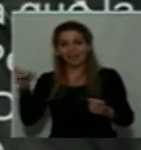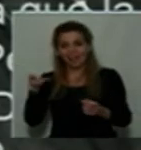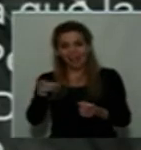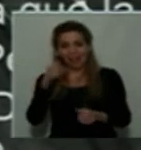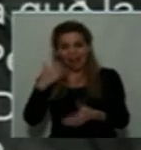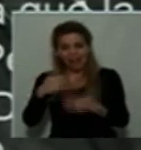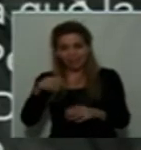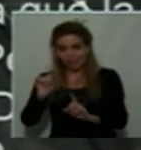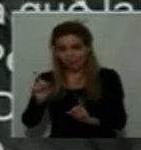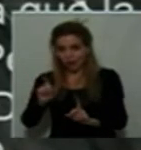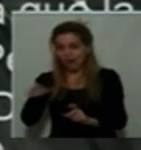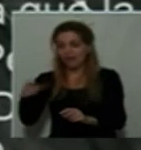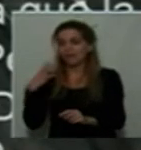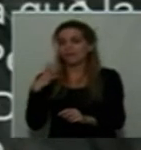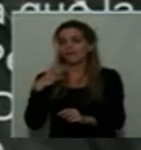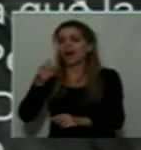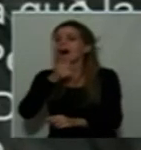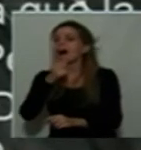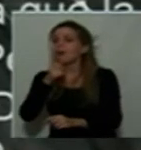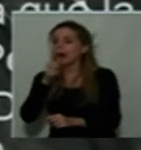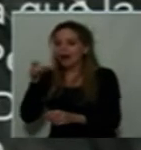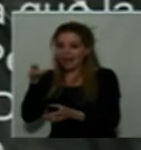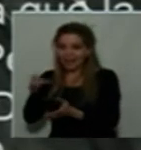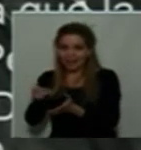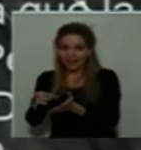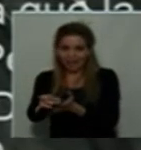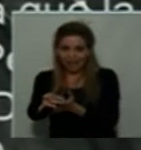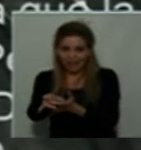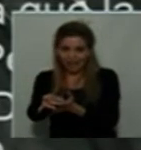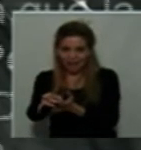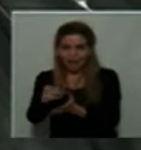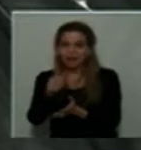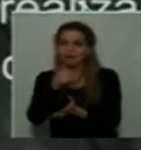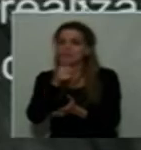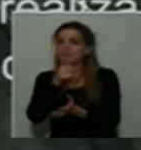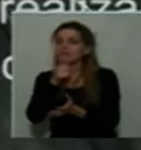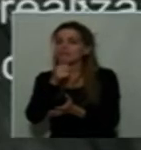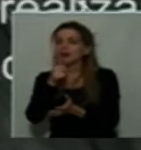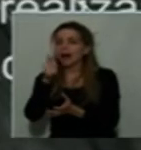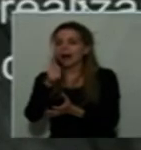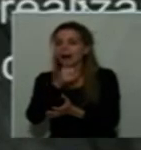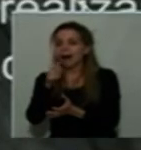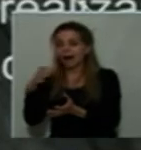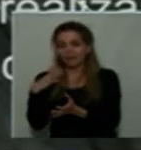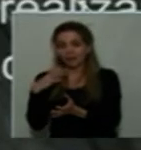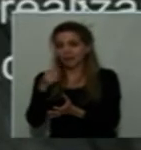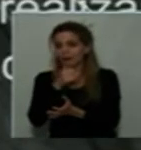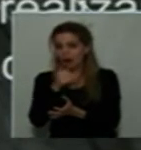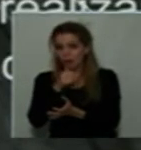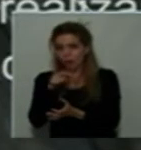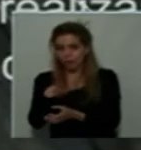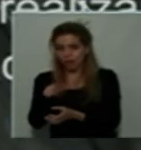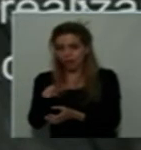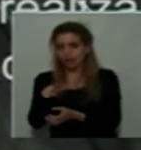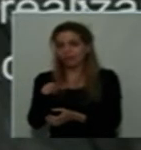tenía agua. Que era un... El paragolpes que tiene que retener al tren en caso de que no frene nunca, que es una especie